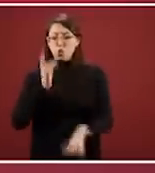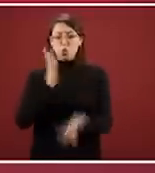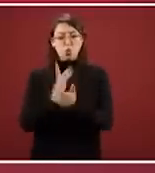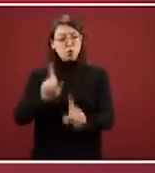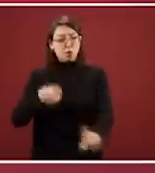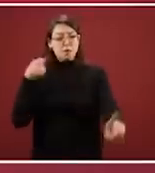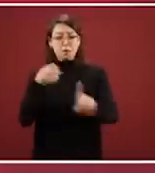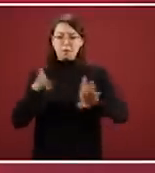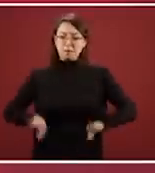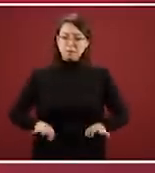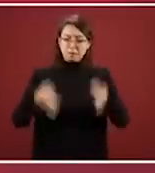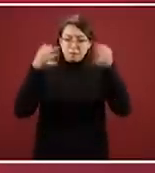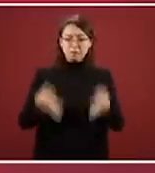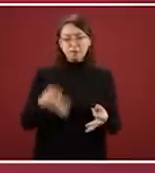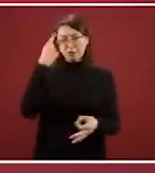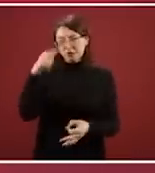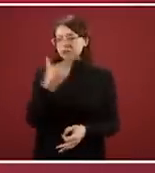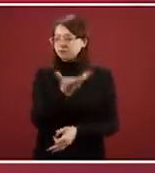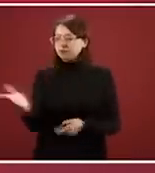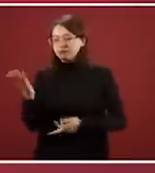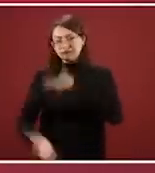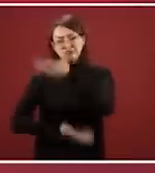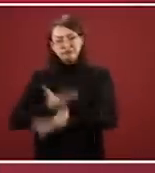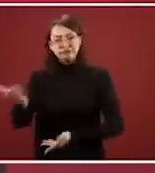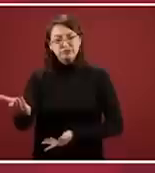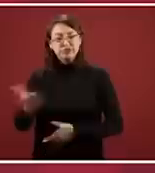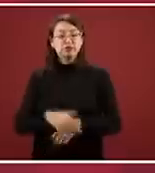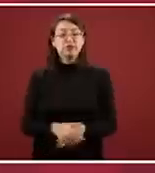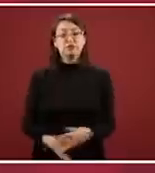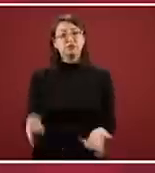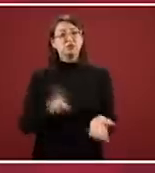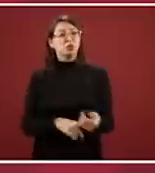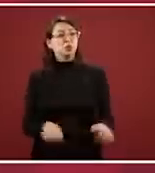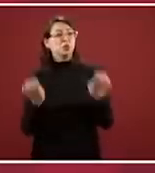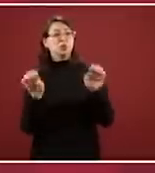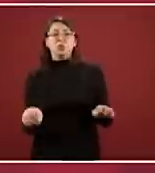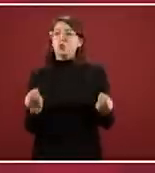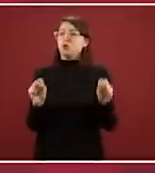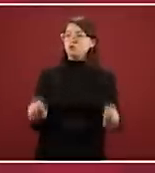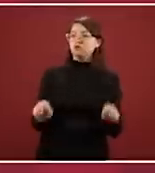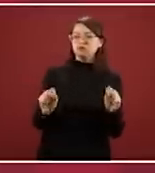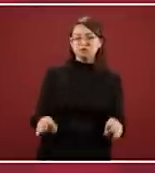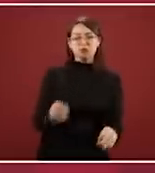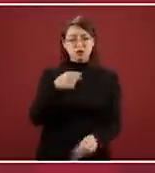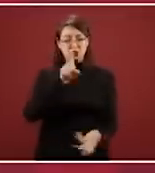demás. Y el poder no está en los palacios, no está en las oficinas públicas.